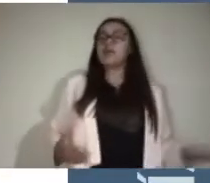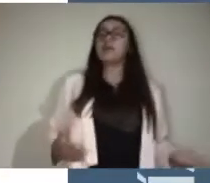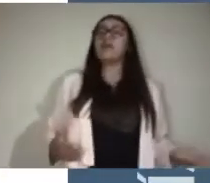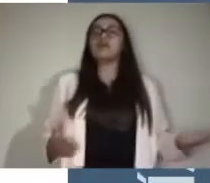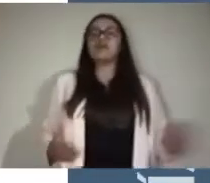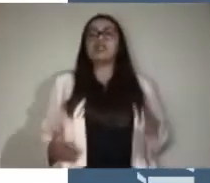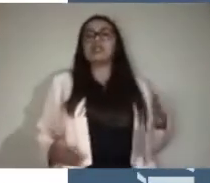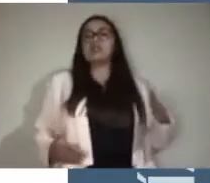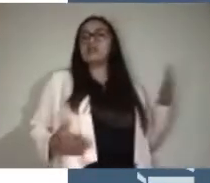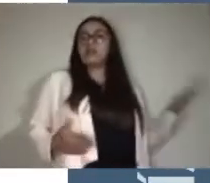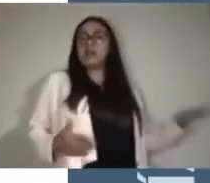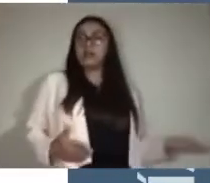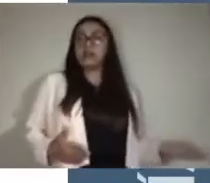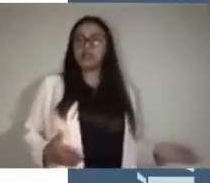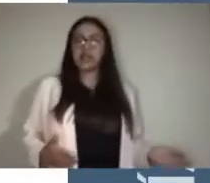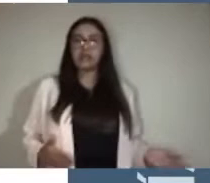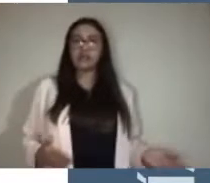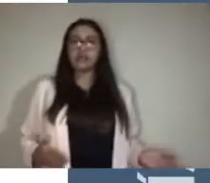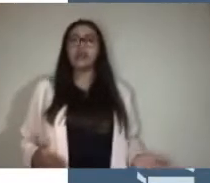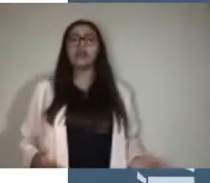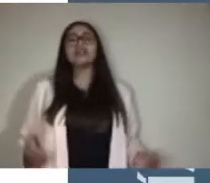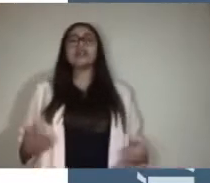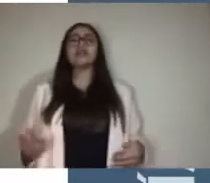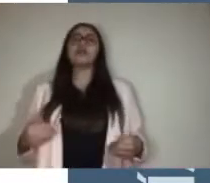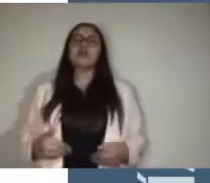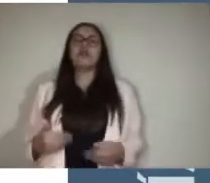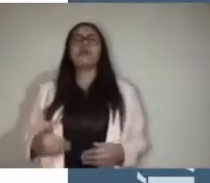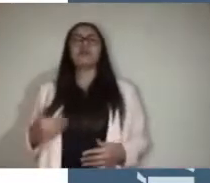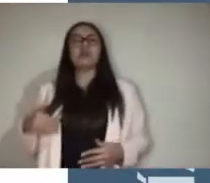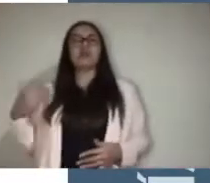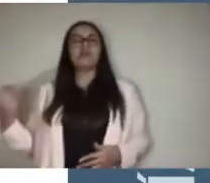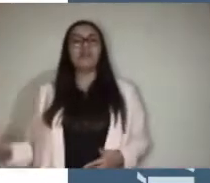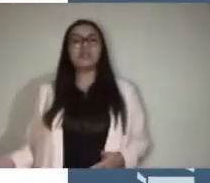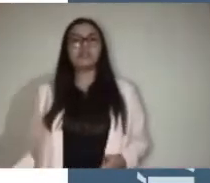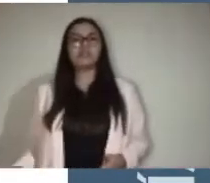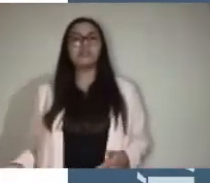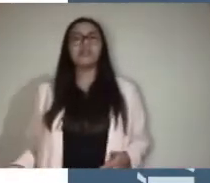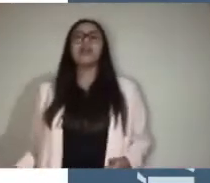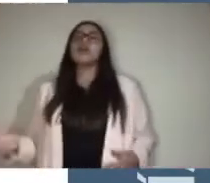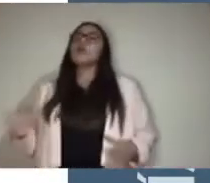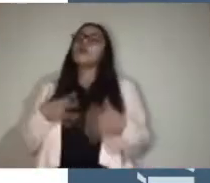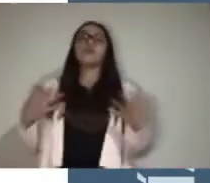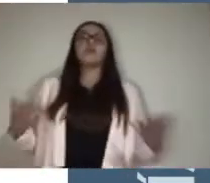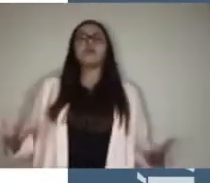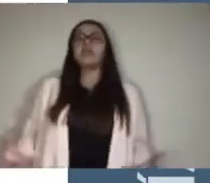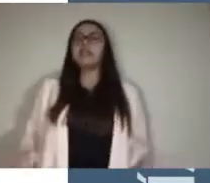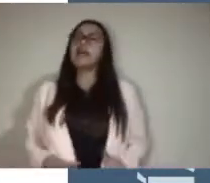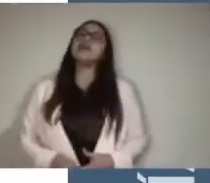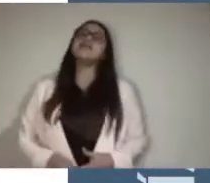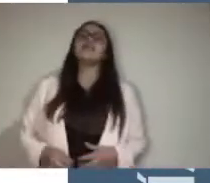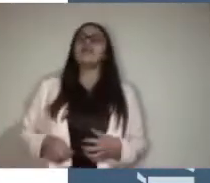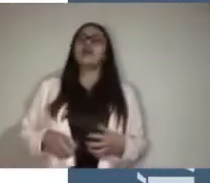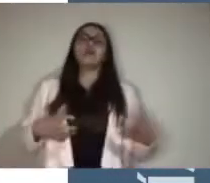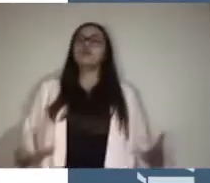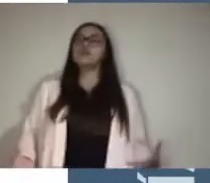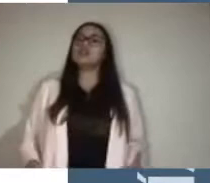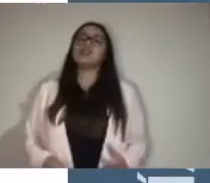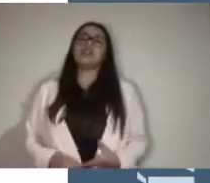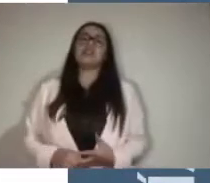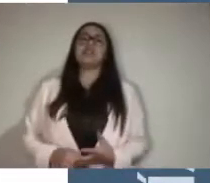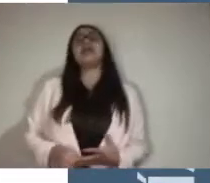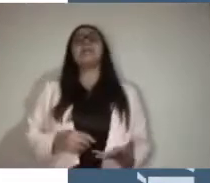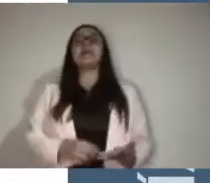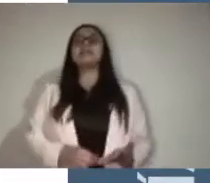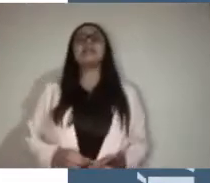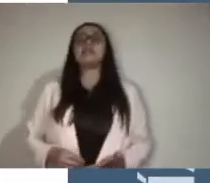al médico en los 3 años previos del diagnóstico y si absorbieron la vacuna de la influenza. Como comorbilidades se evaluaron muchas, entre